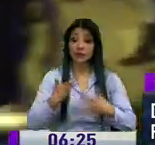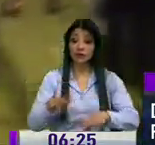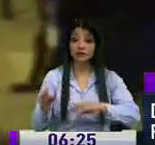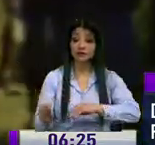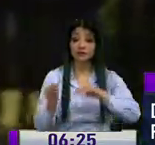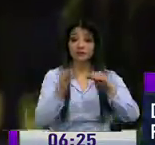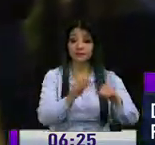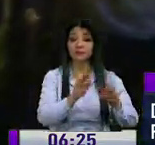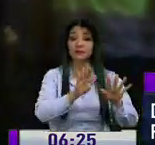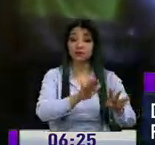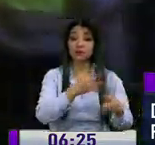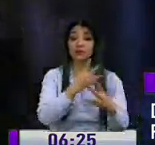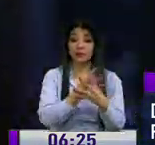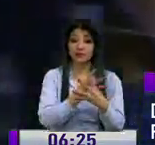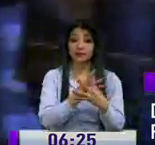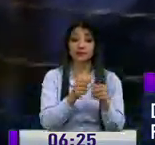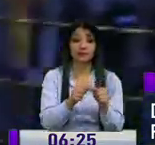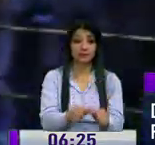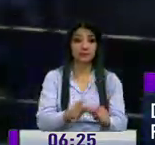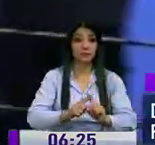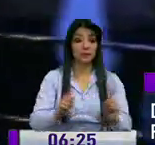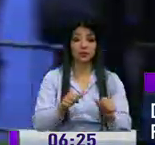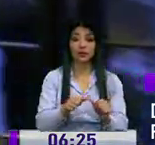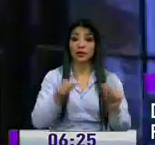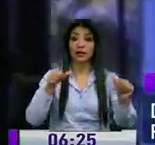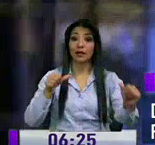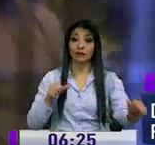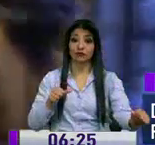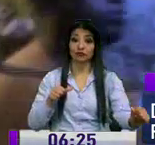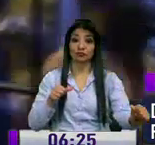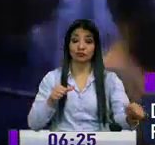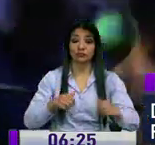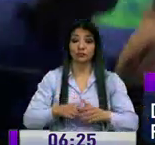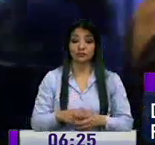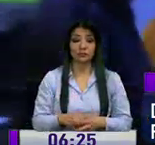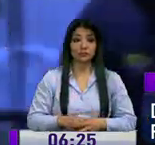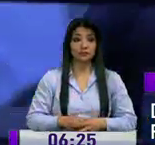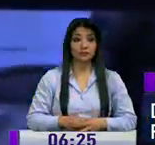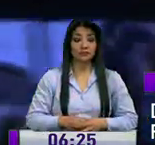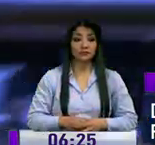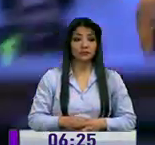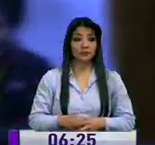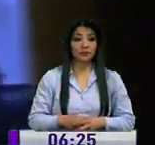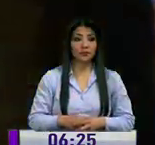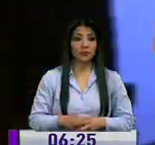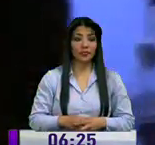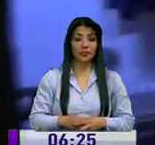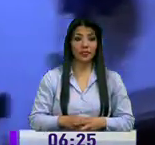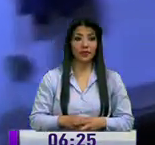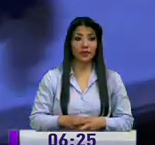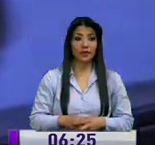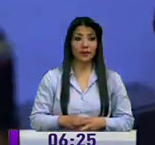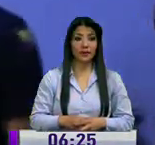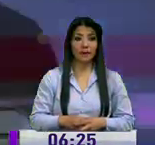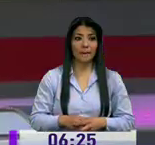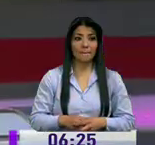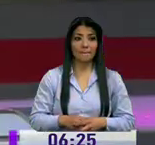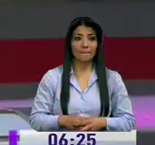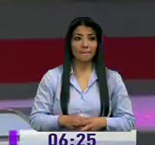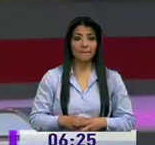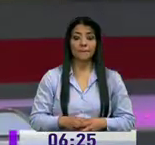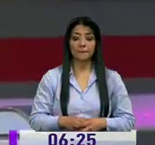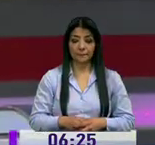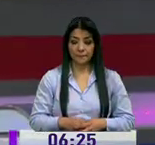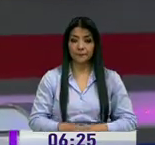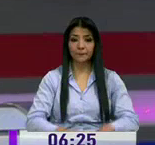regresados hasta la cárcel, pero lejos de los demás. Desde Los Ríos, informó Odette Camacho.